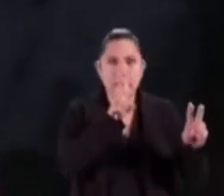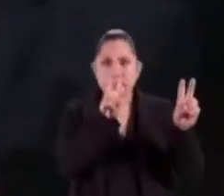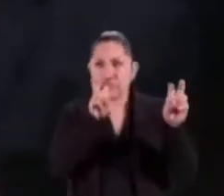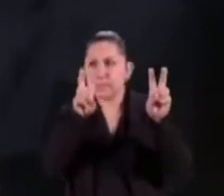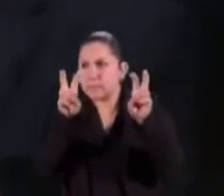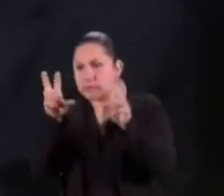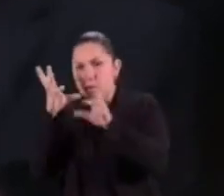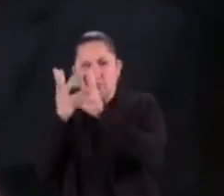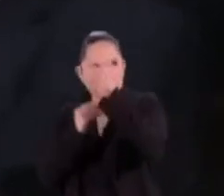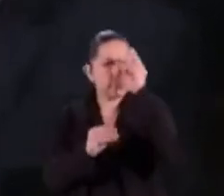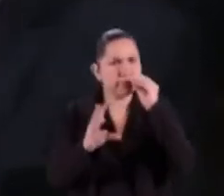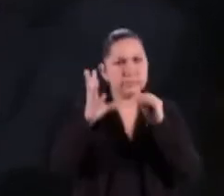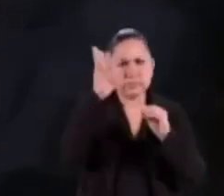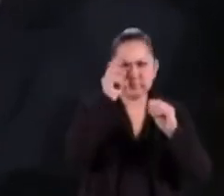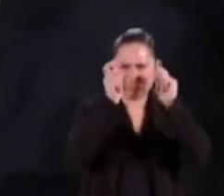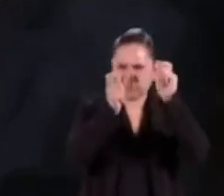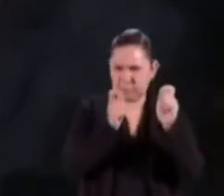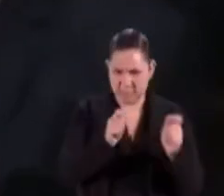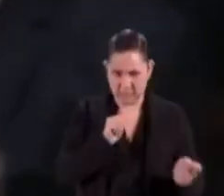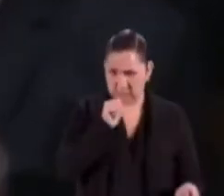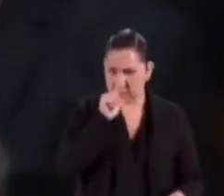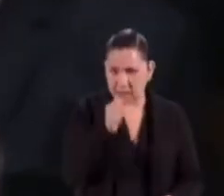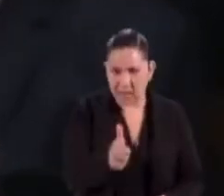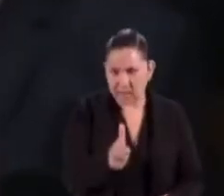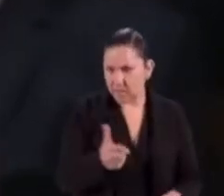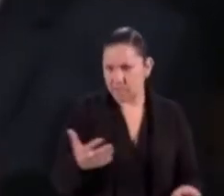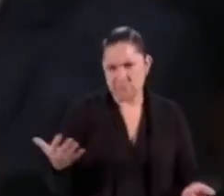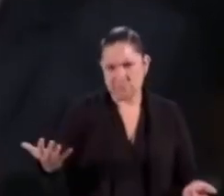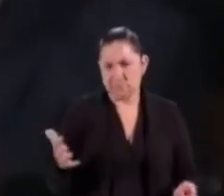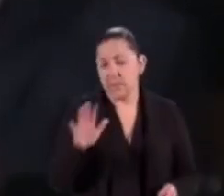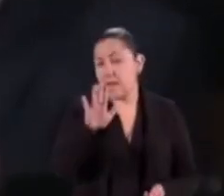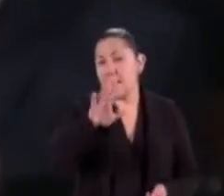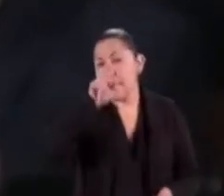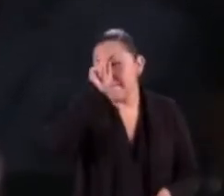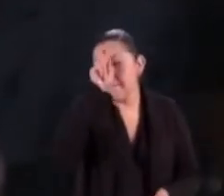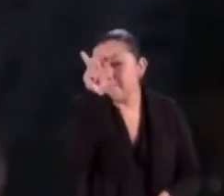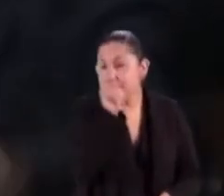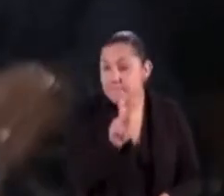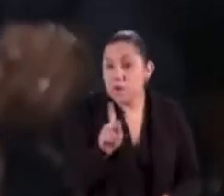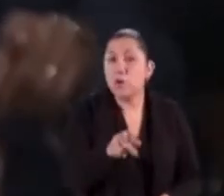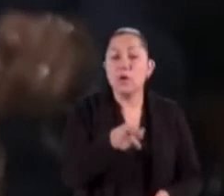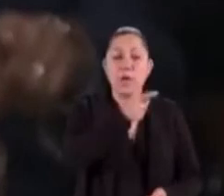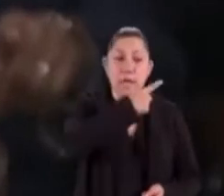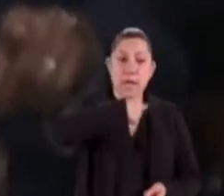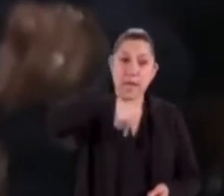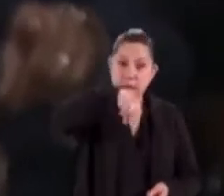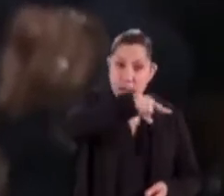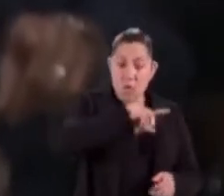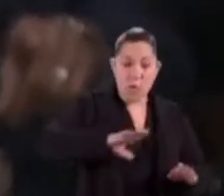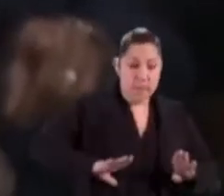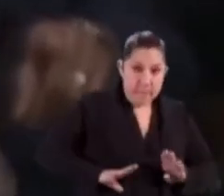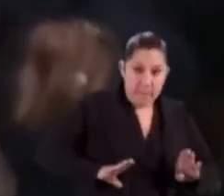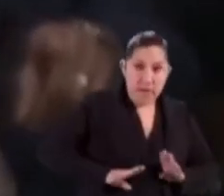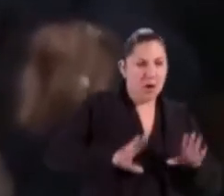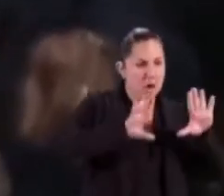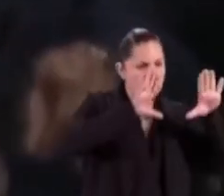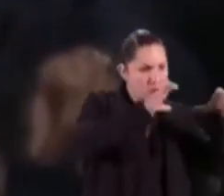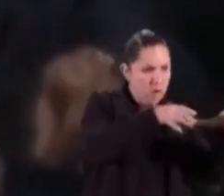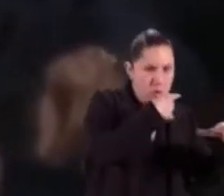aún, sin esa independencia que debe caracterizar a cada uno de los poderes de la